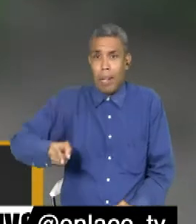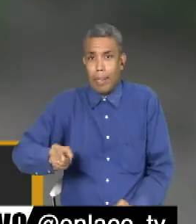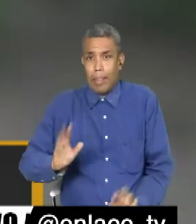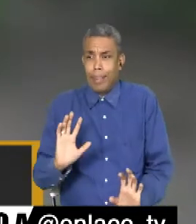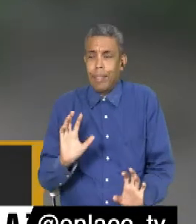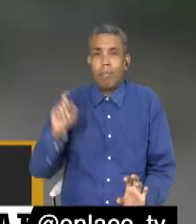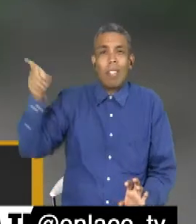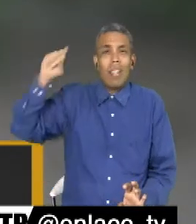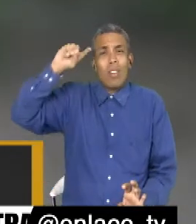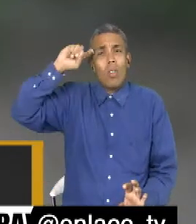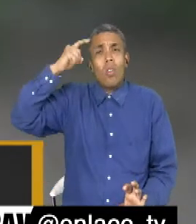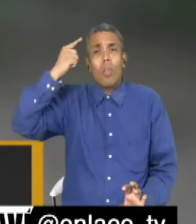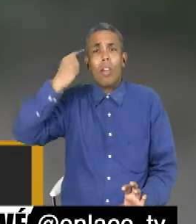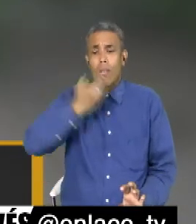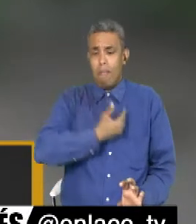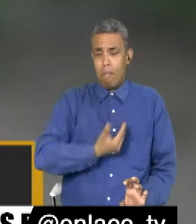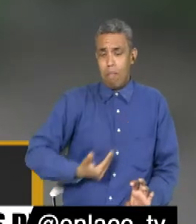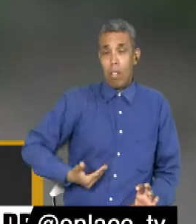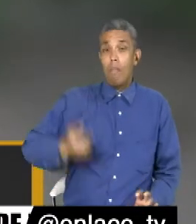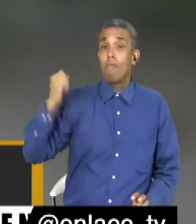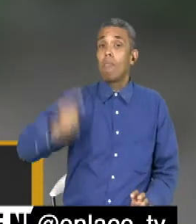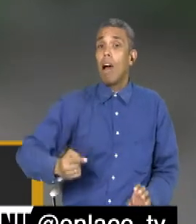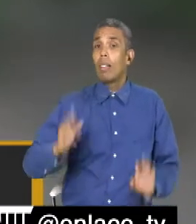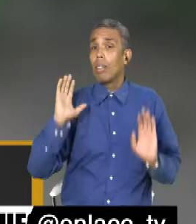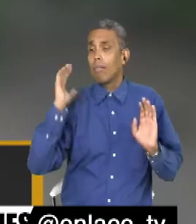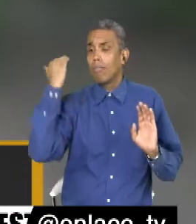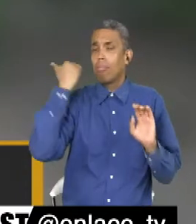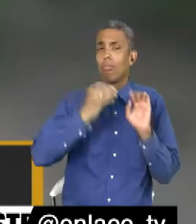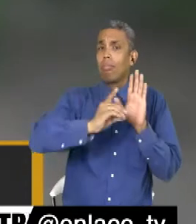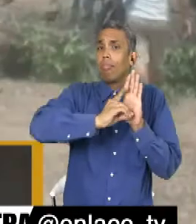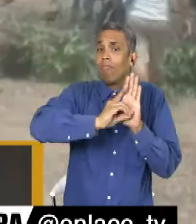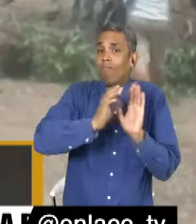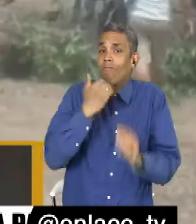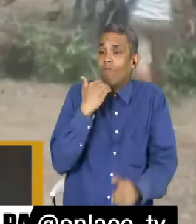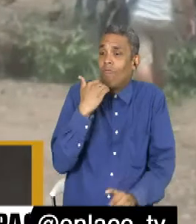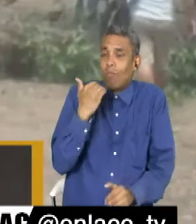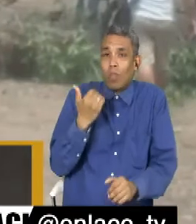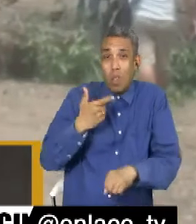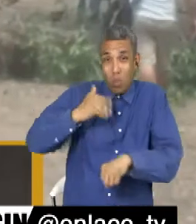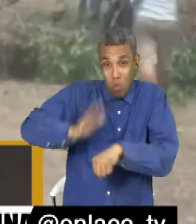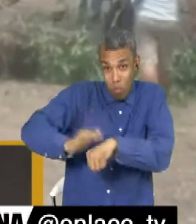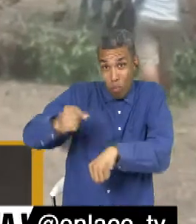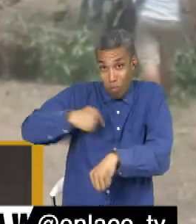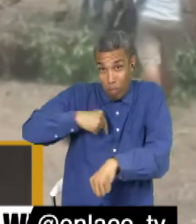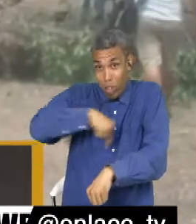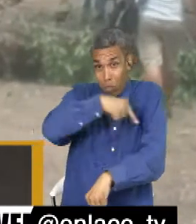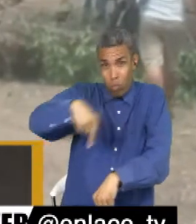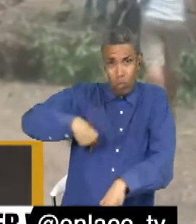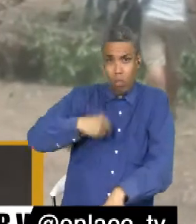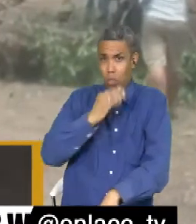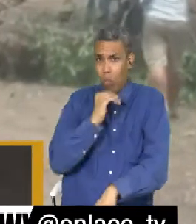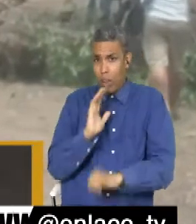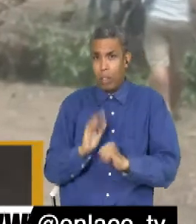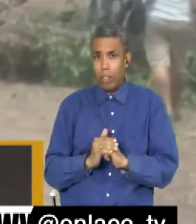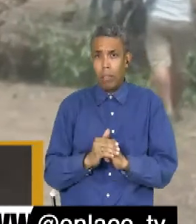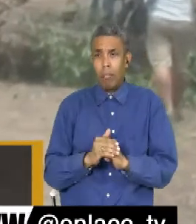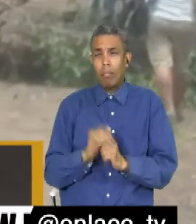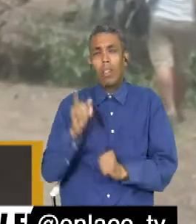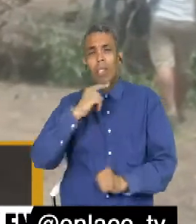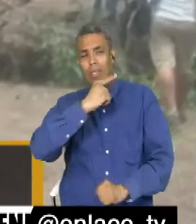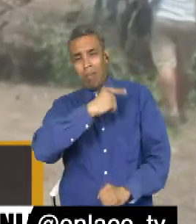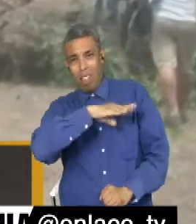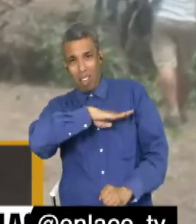determinación. Nosotros tenemos una estrategia, estamos con las mesas de diálogo acompañados por la alcaldía,